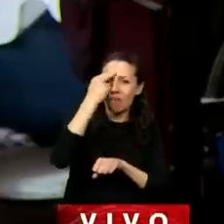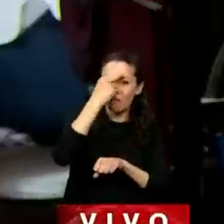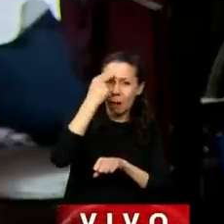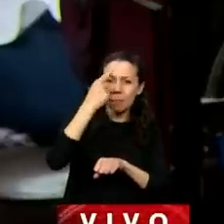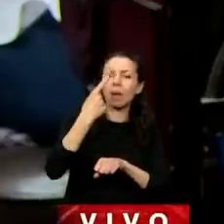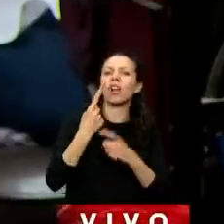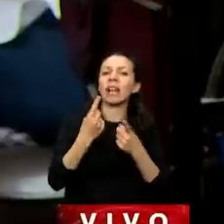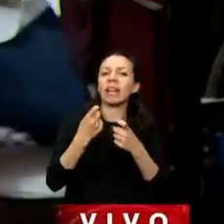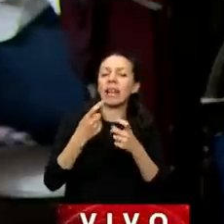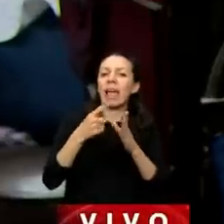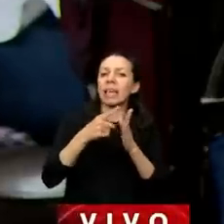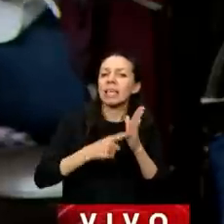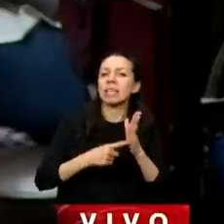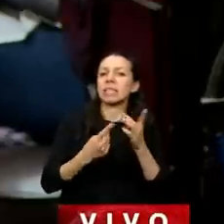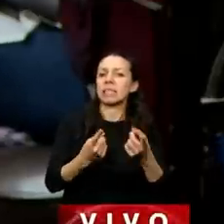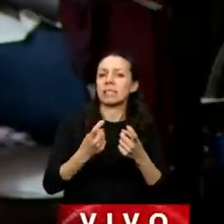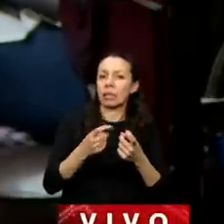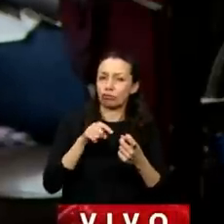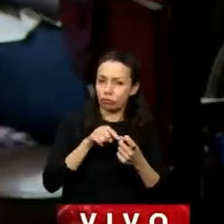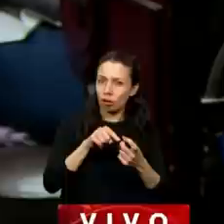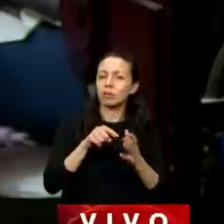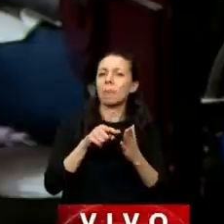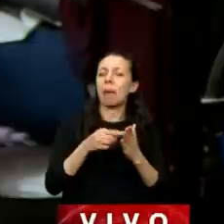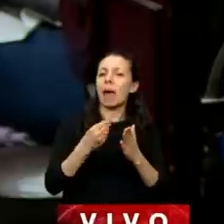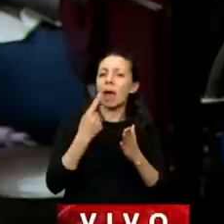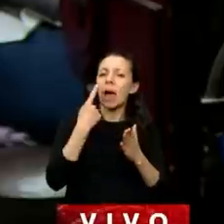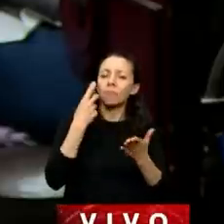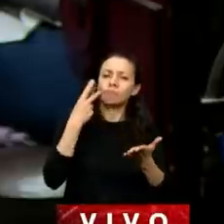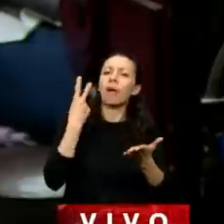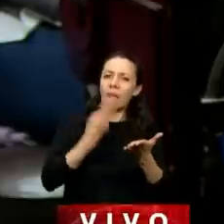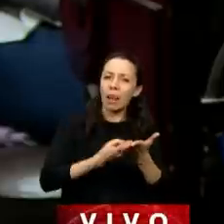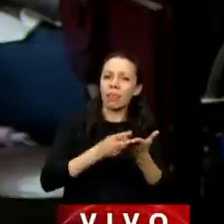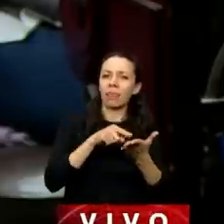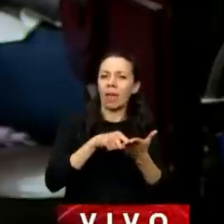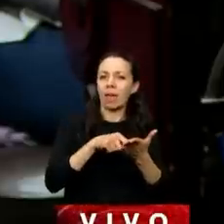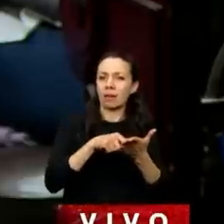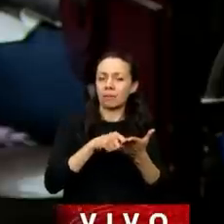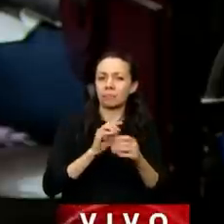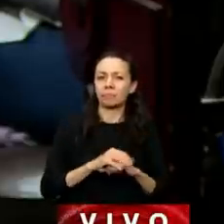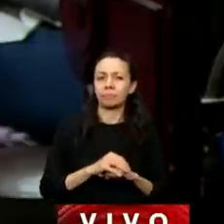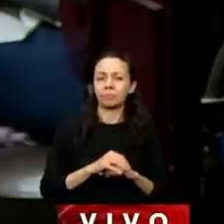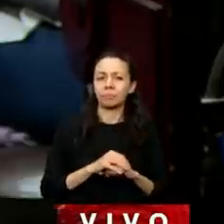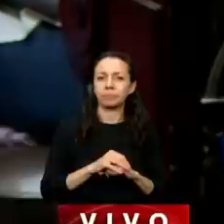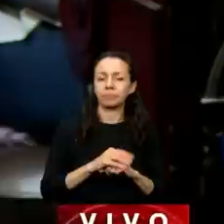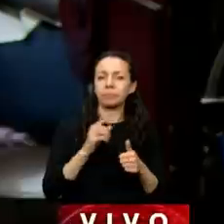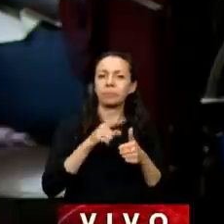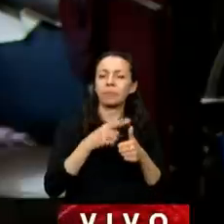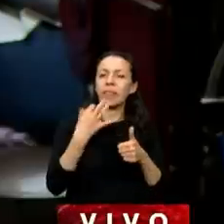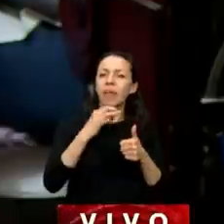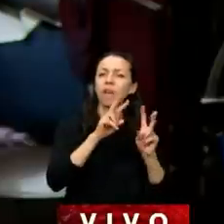los siguientes requisitos a los fines de la validez de las mismas. 1,